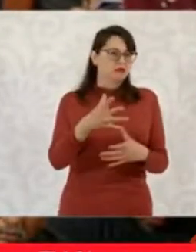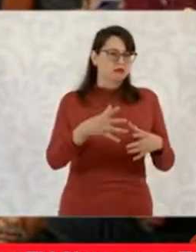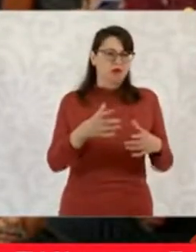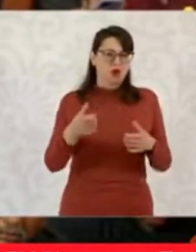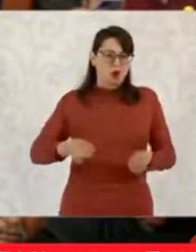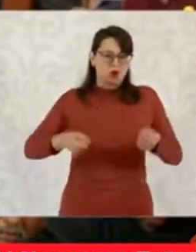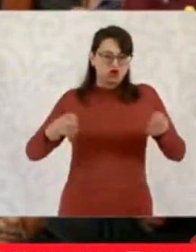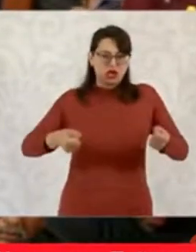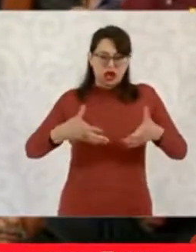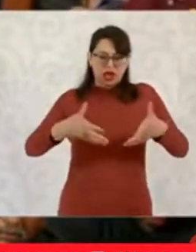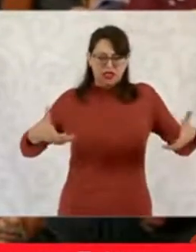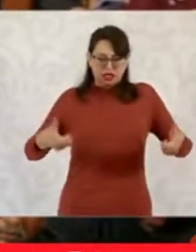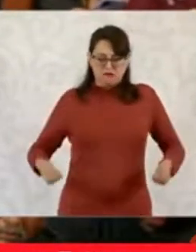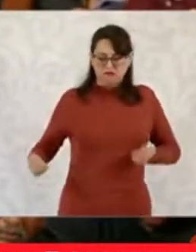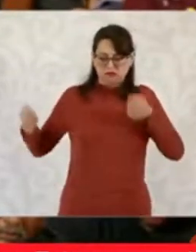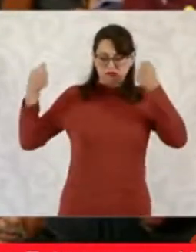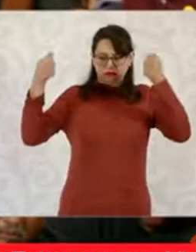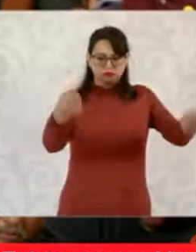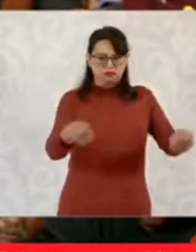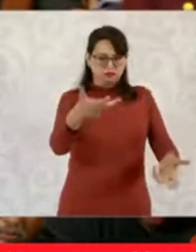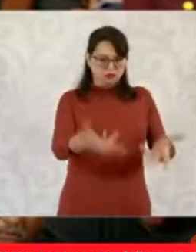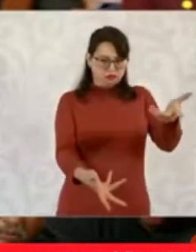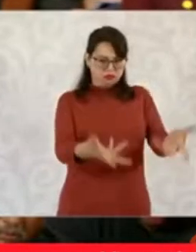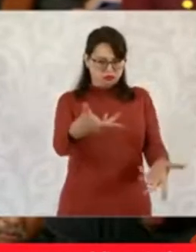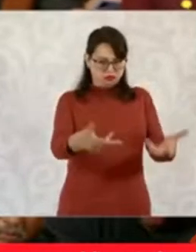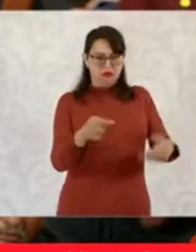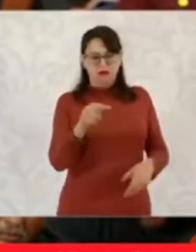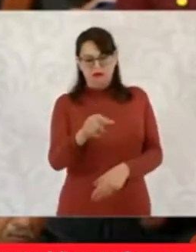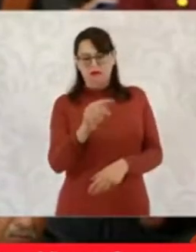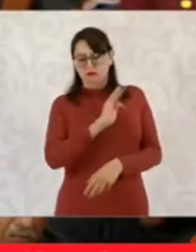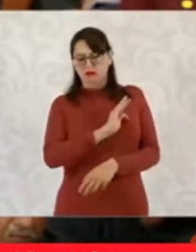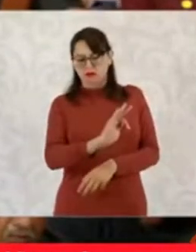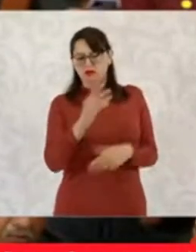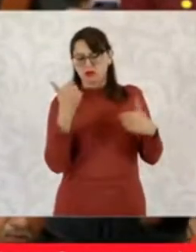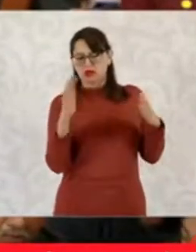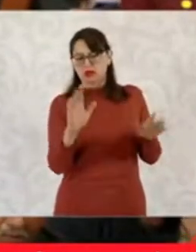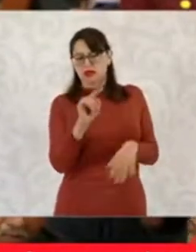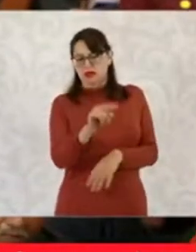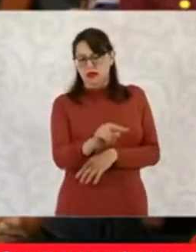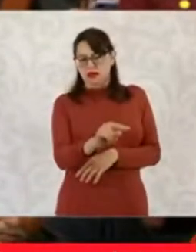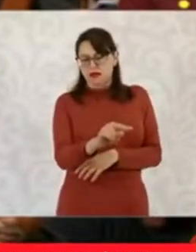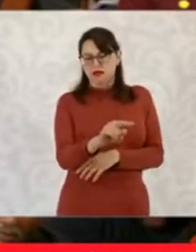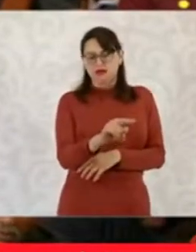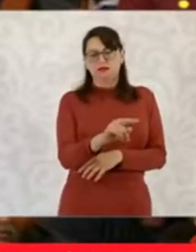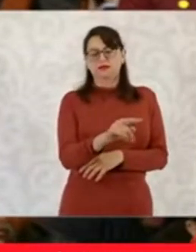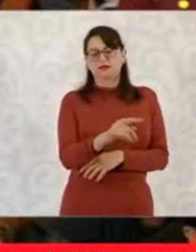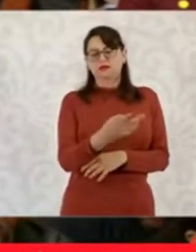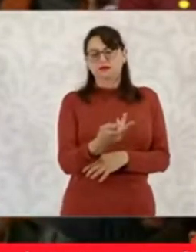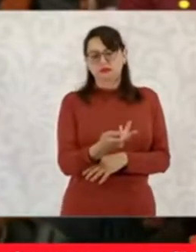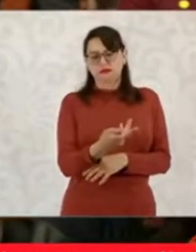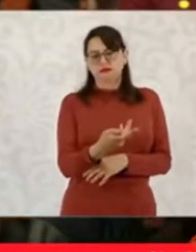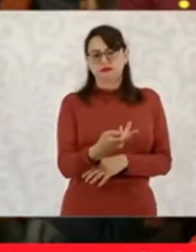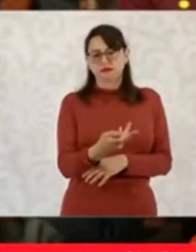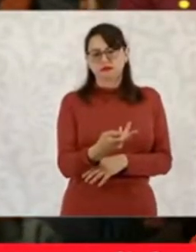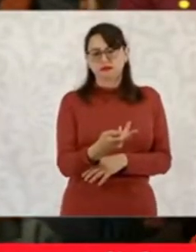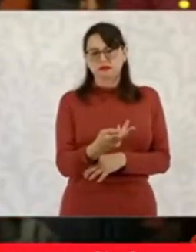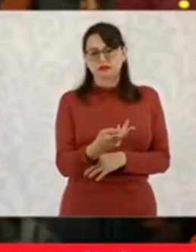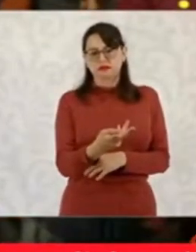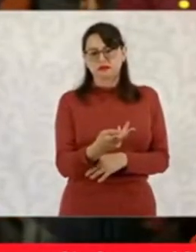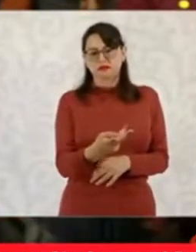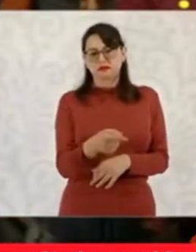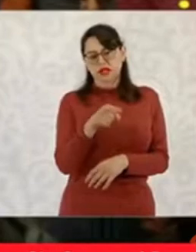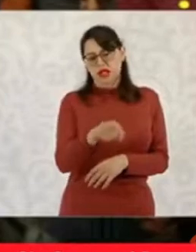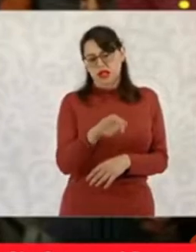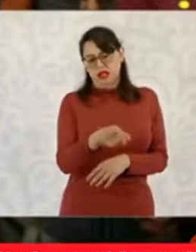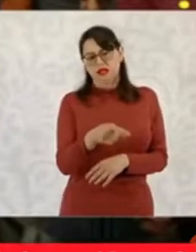así las ollas, eso es lo que se ve ahí. Parrillas, otra independiente, hay humo porque pues, se ve